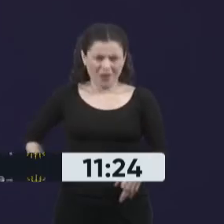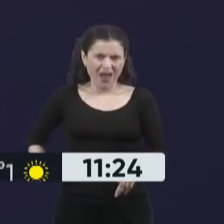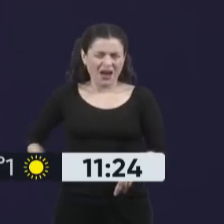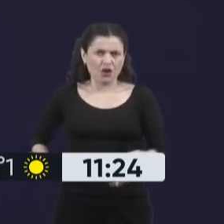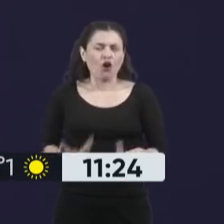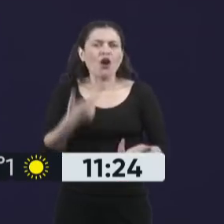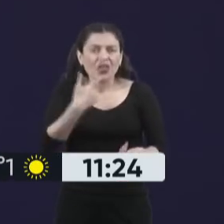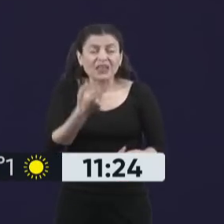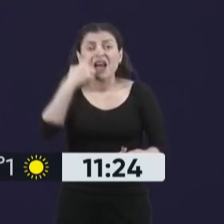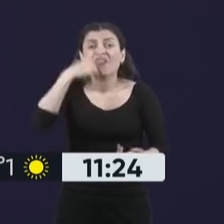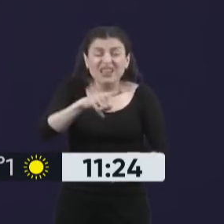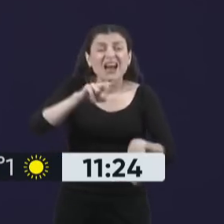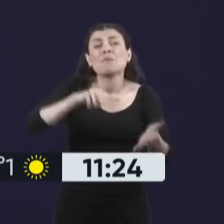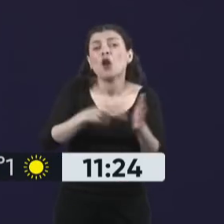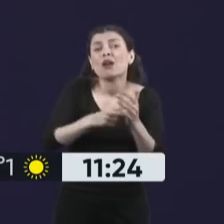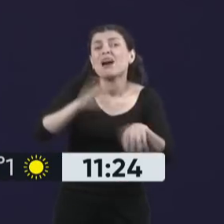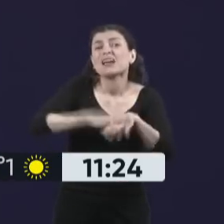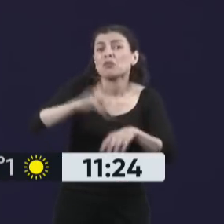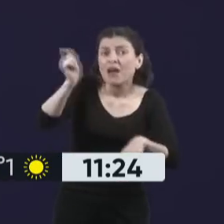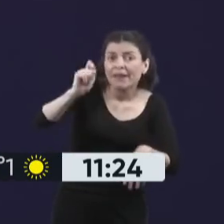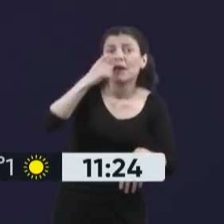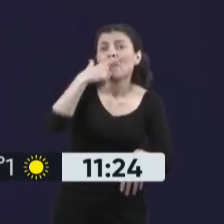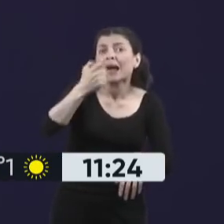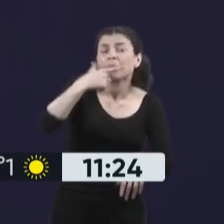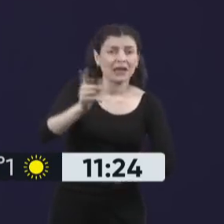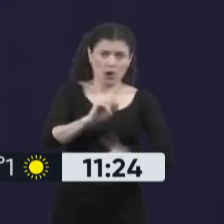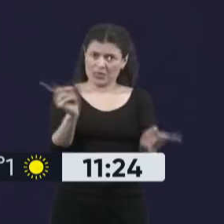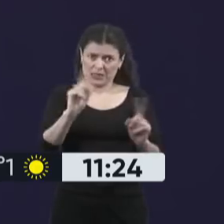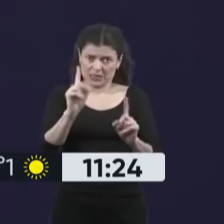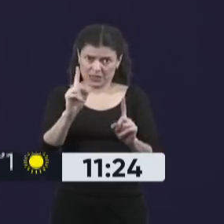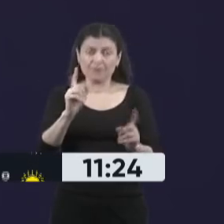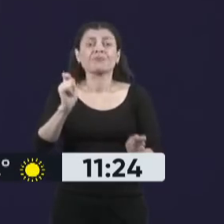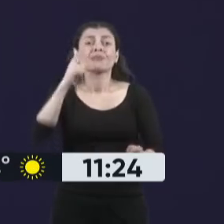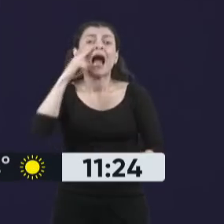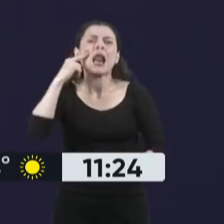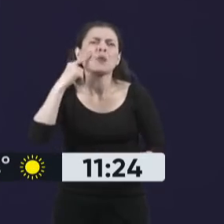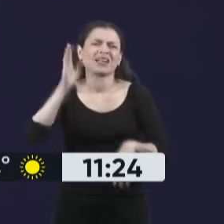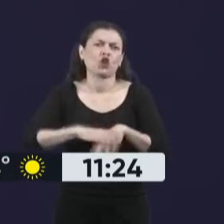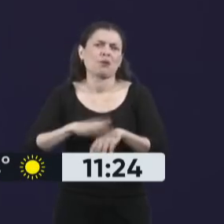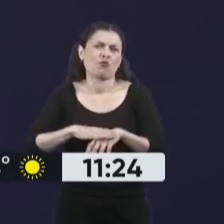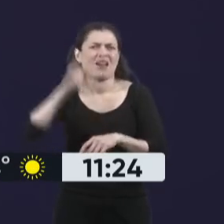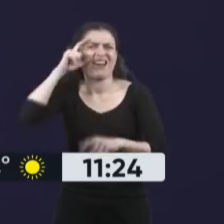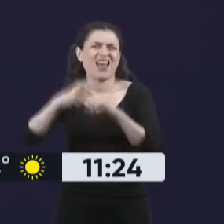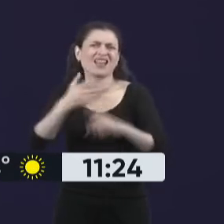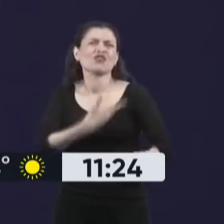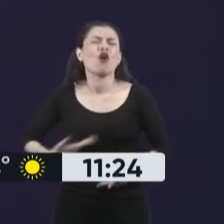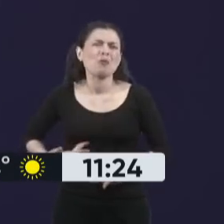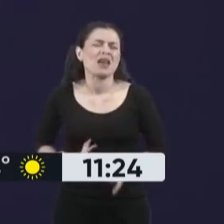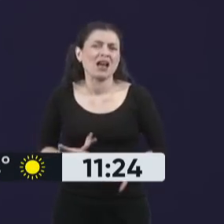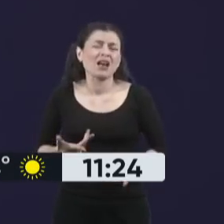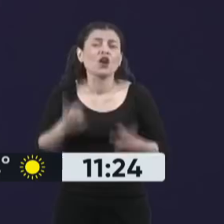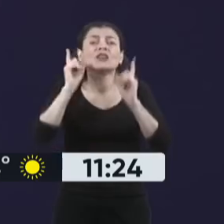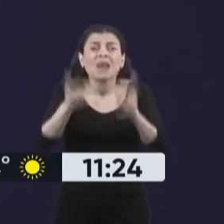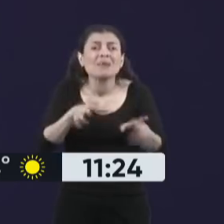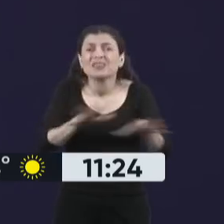arrasada. Al final no era Macri el de tierra arrasada, era lo que venía después, eran ellos, sino además de lo que hicieron en pandemia, que fue, o